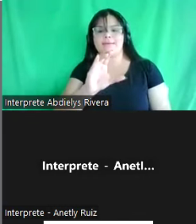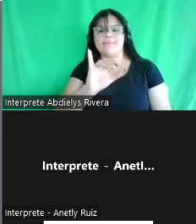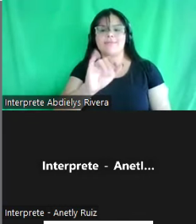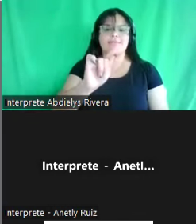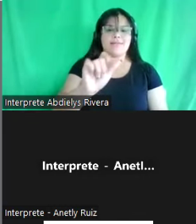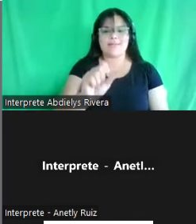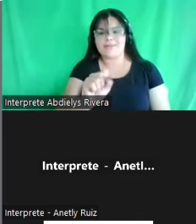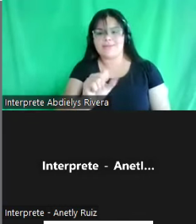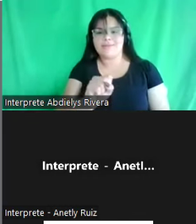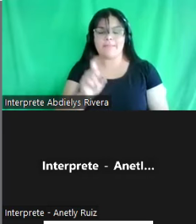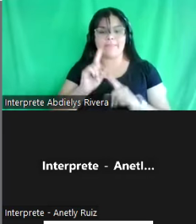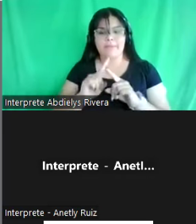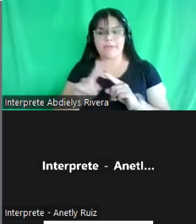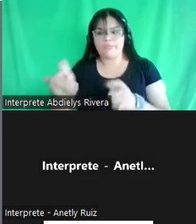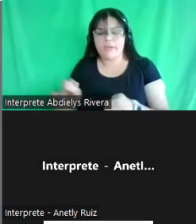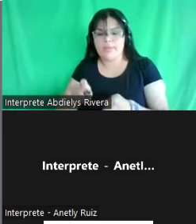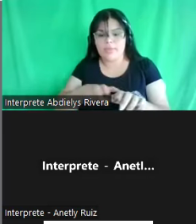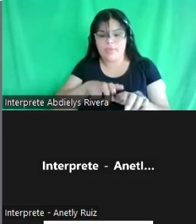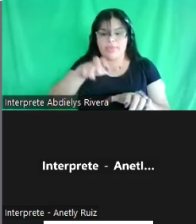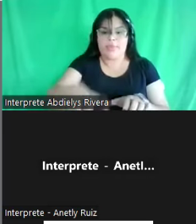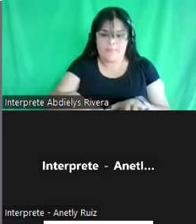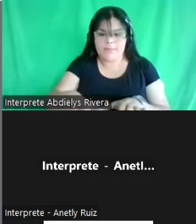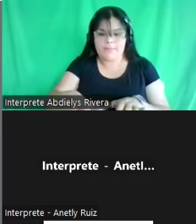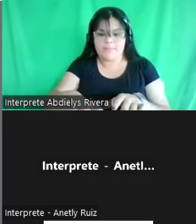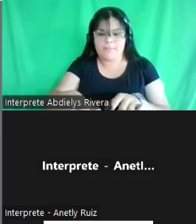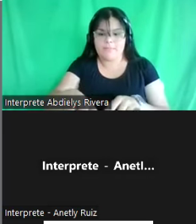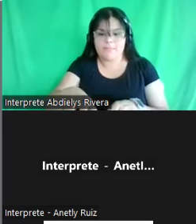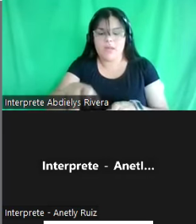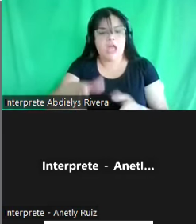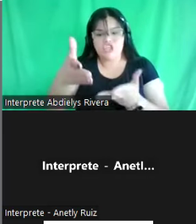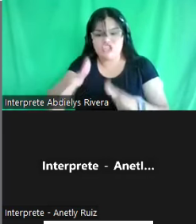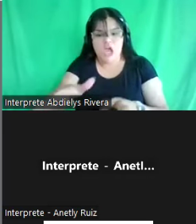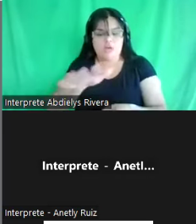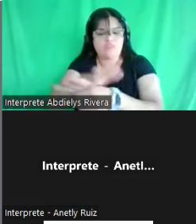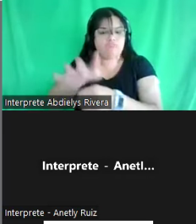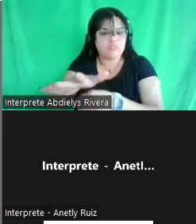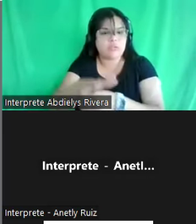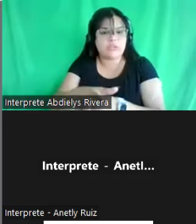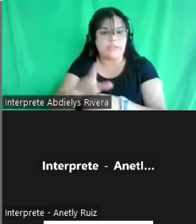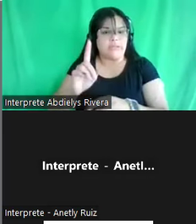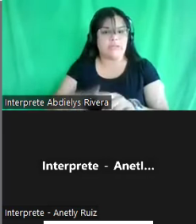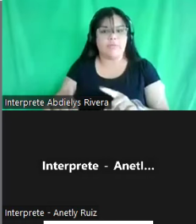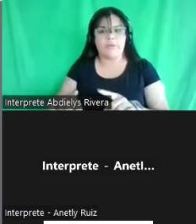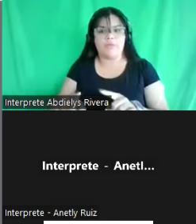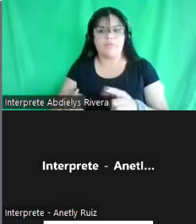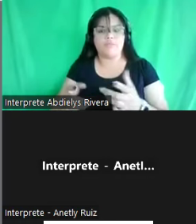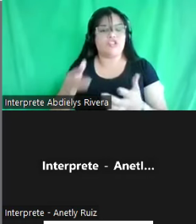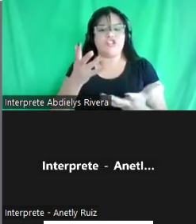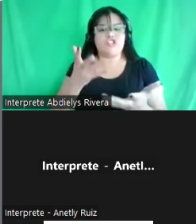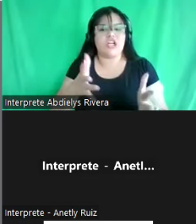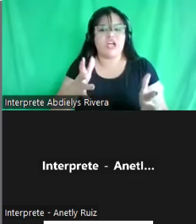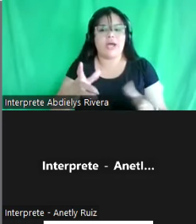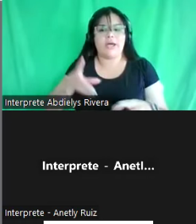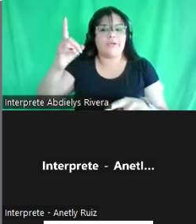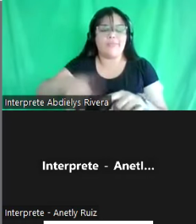cierto punto solamente y tener que hacer otras diligencias. También le comentó que ya en esa área no se encuentra